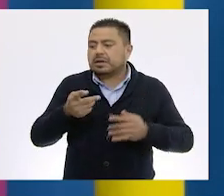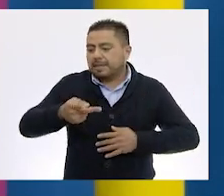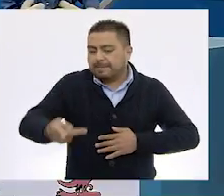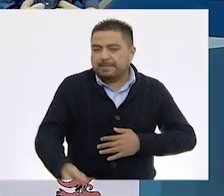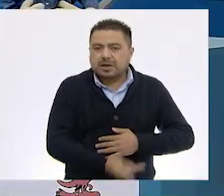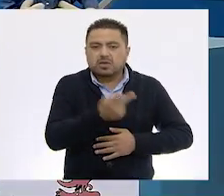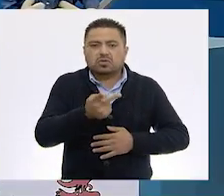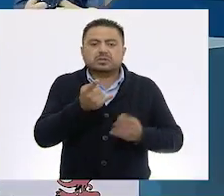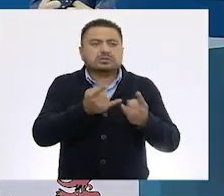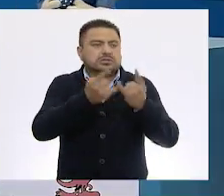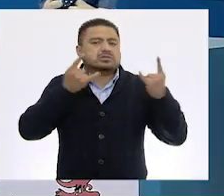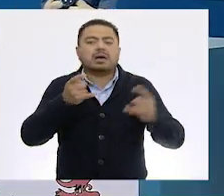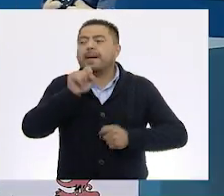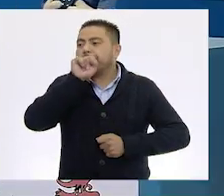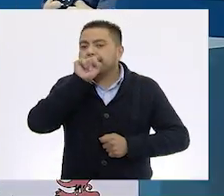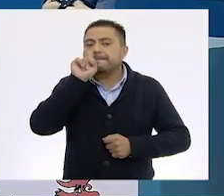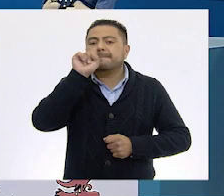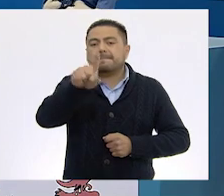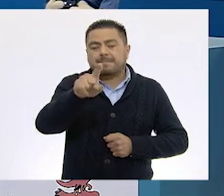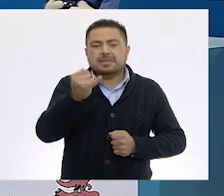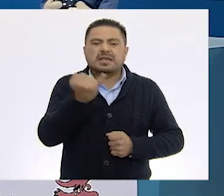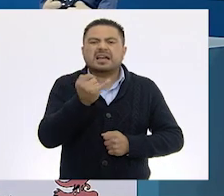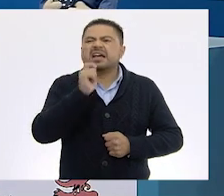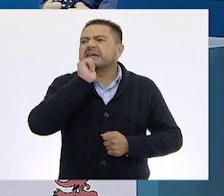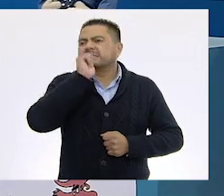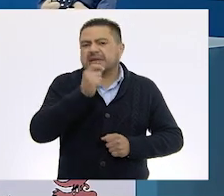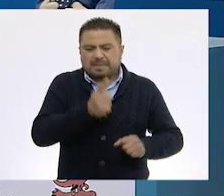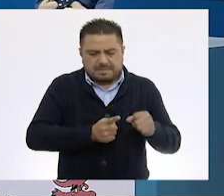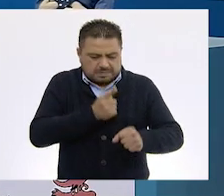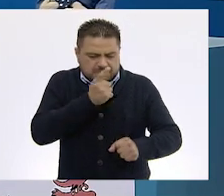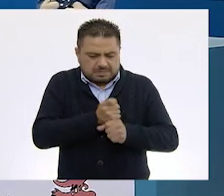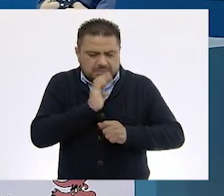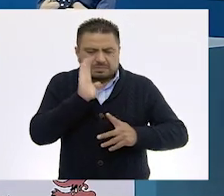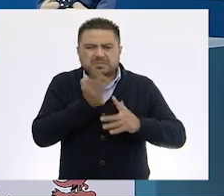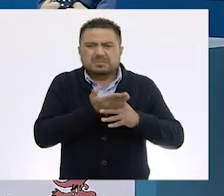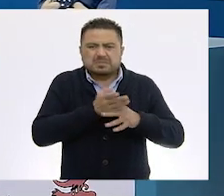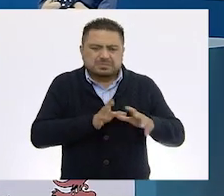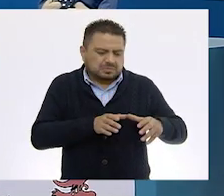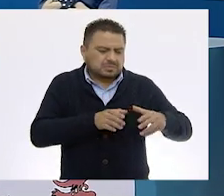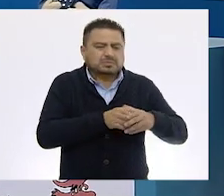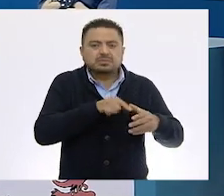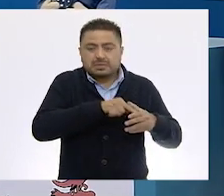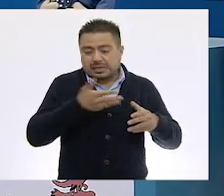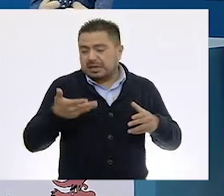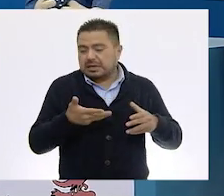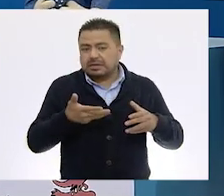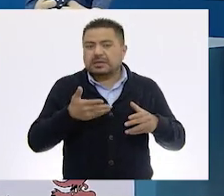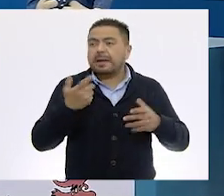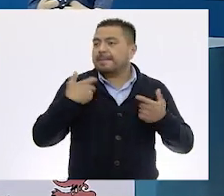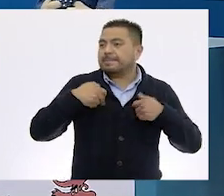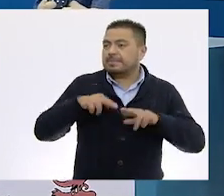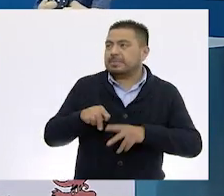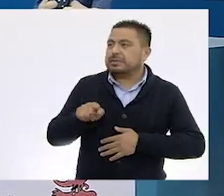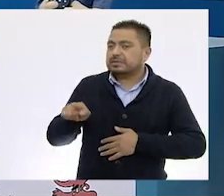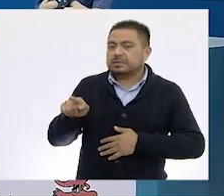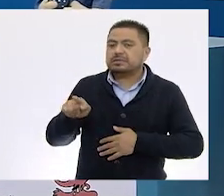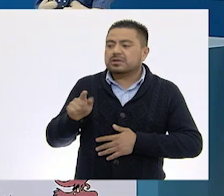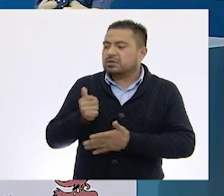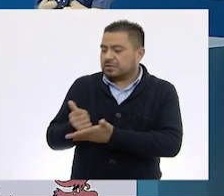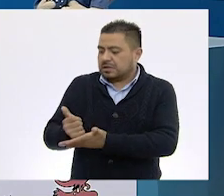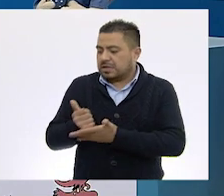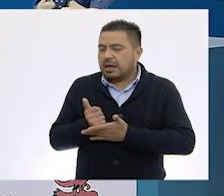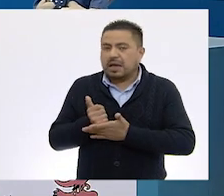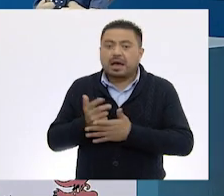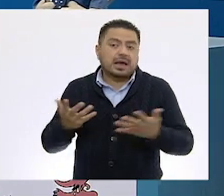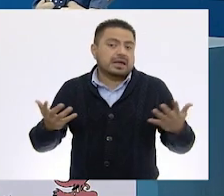histórica. También que era la primera parte para poder hacer esto y que la maestra nos iba a ayudar